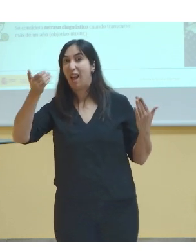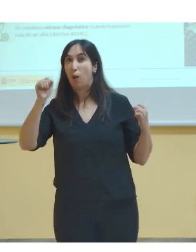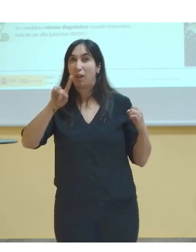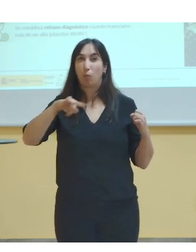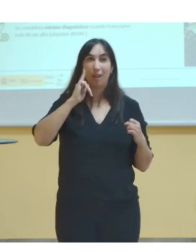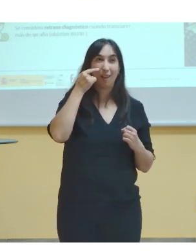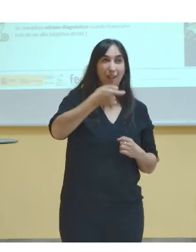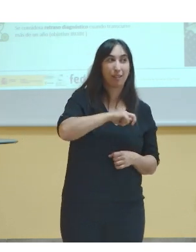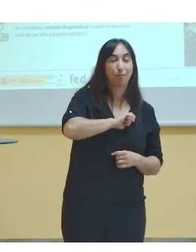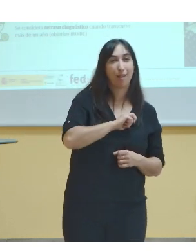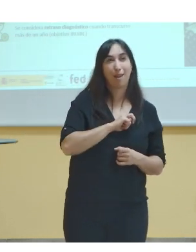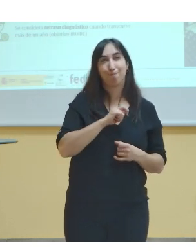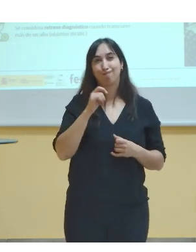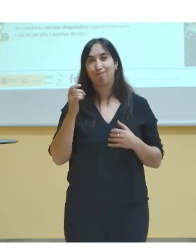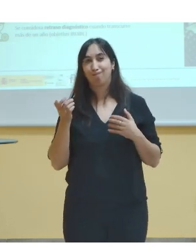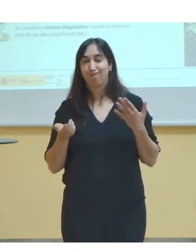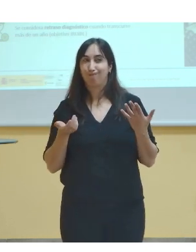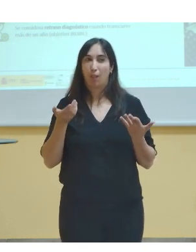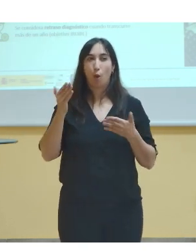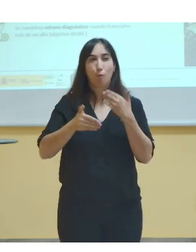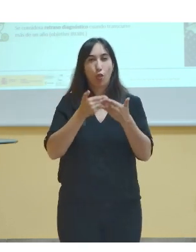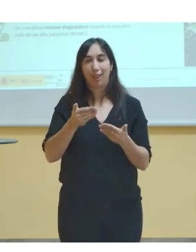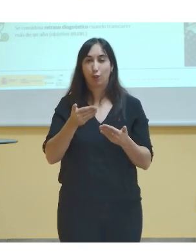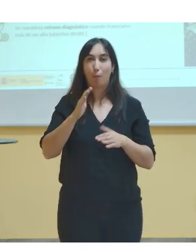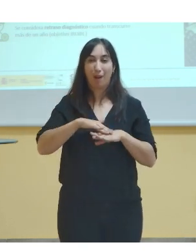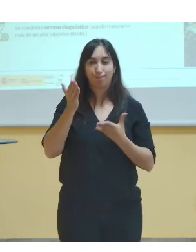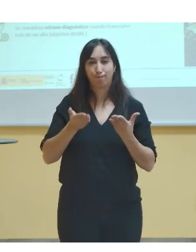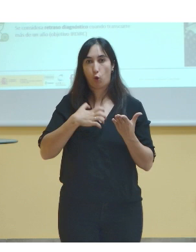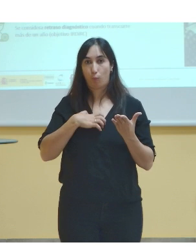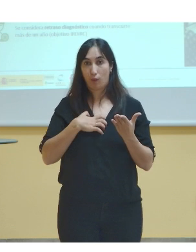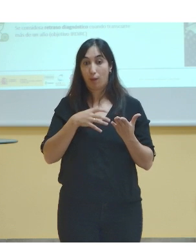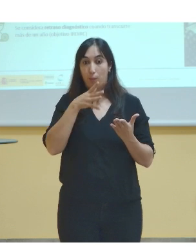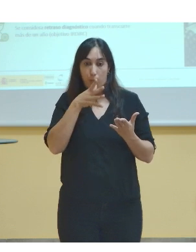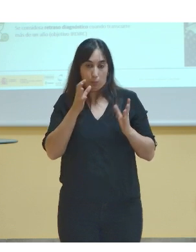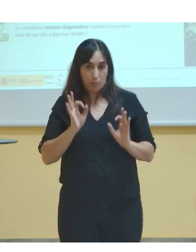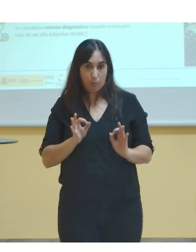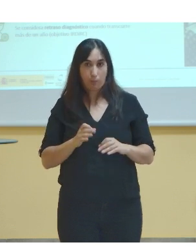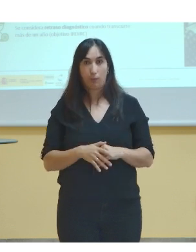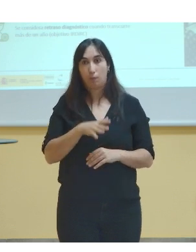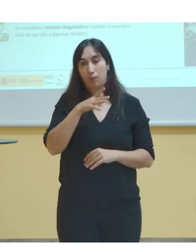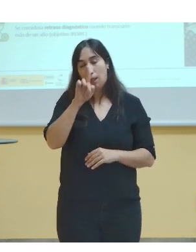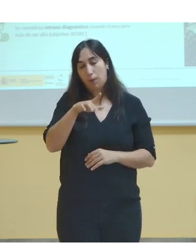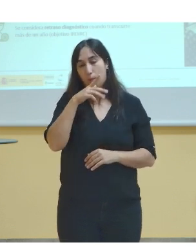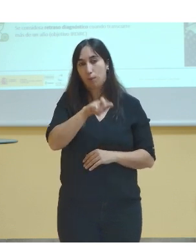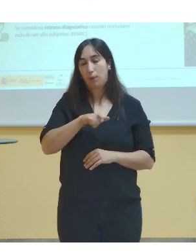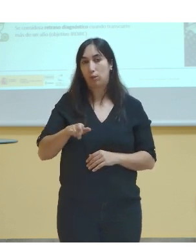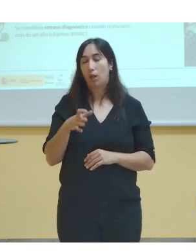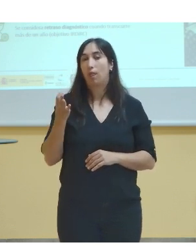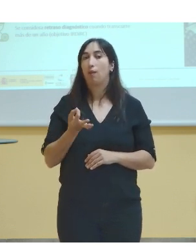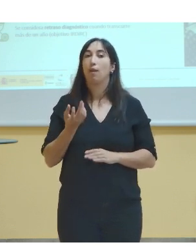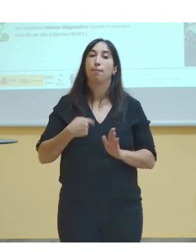caracterizar cómo había sido ese proceso. Entonces es por este motivo, además de porque son personas que se